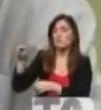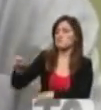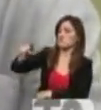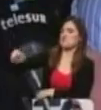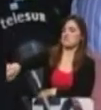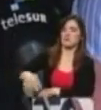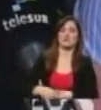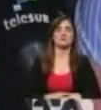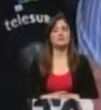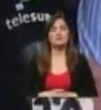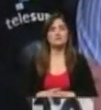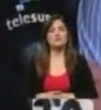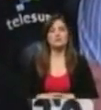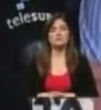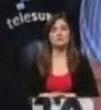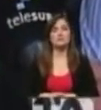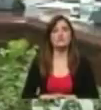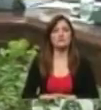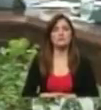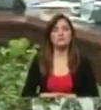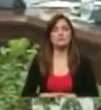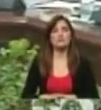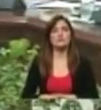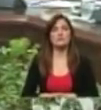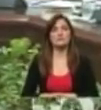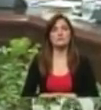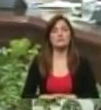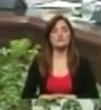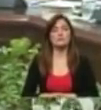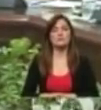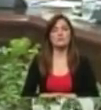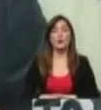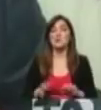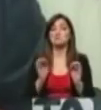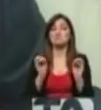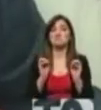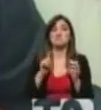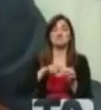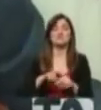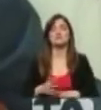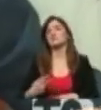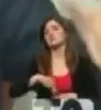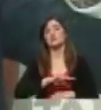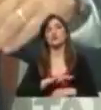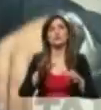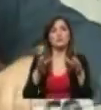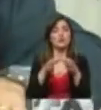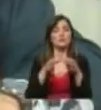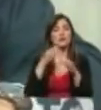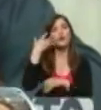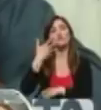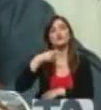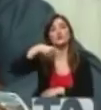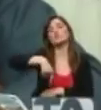País si llega una petición en ese sentido. Pues hasta el momento eso no ha ocurrido. Se ha emitido una certificación con fecha